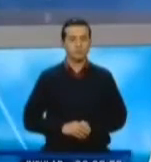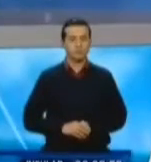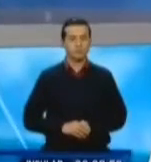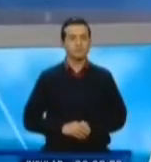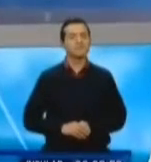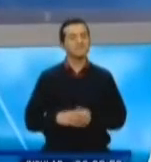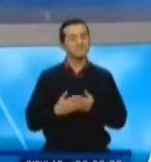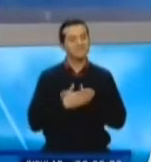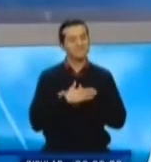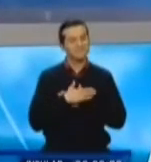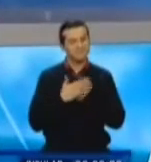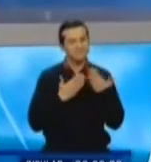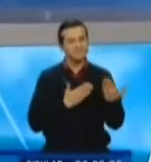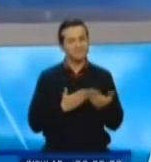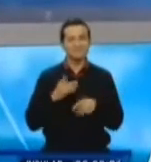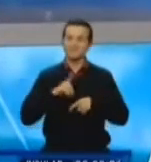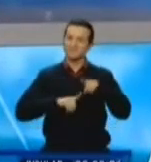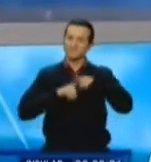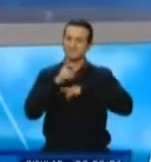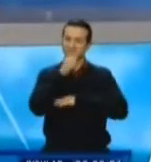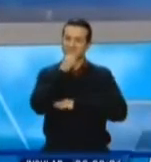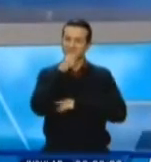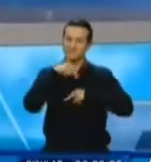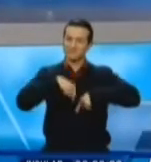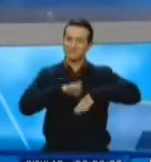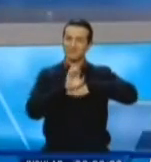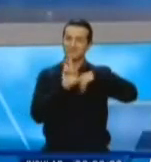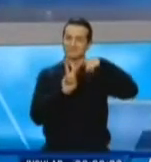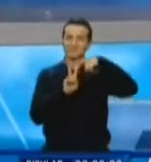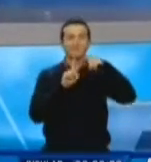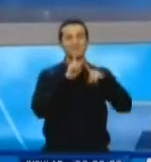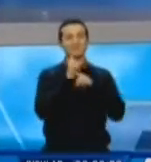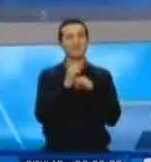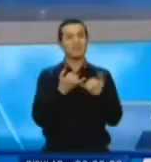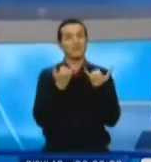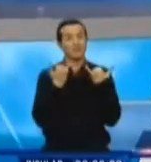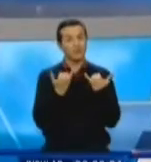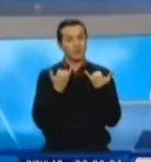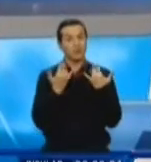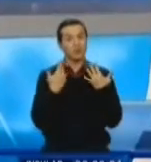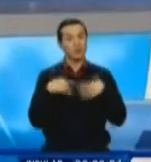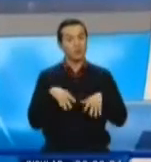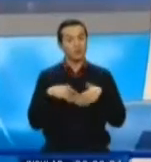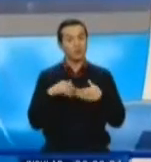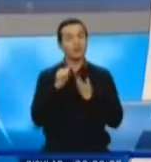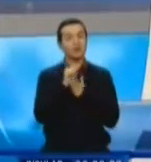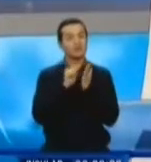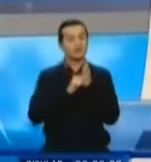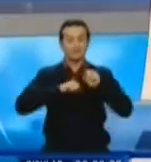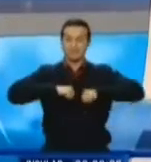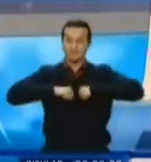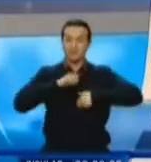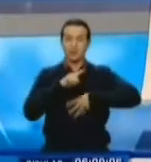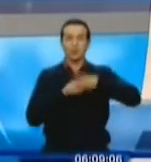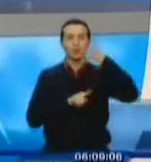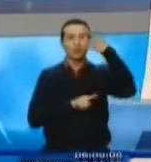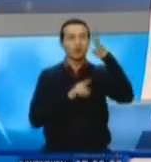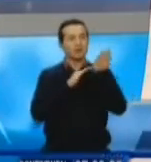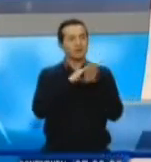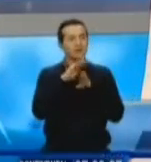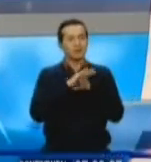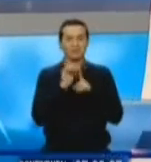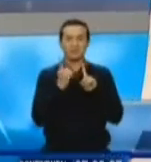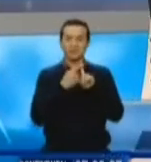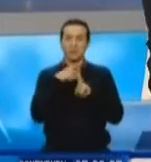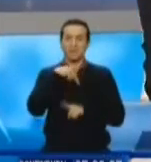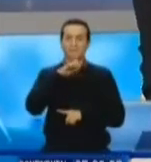vídeo amigos televidentes a pensamiento crítico aquí en ecuador tv hoy día vamos a tener una agenda tremendamente agitada tenemos cuatro invitados comienzos con